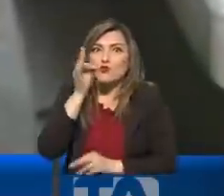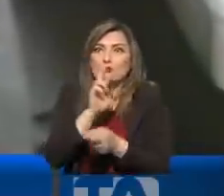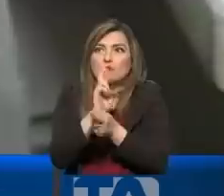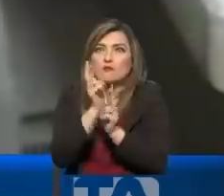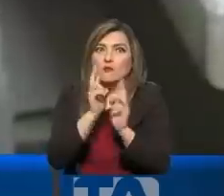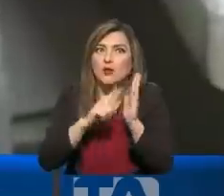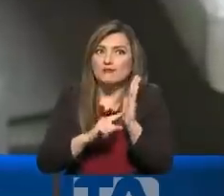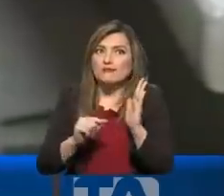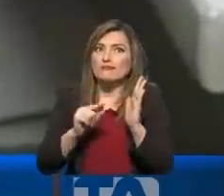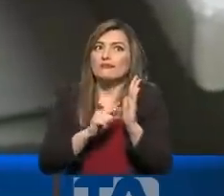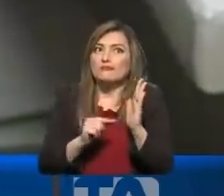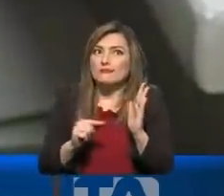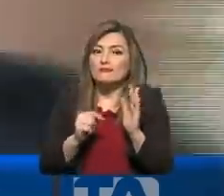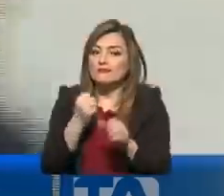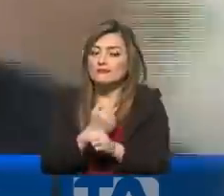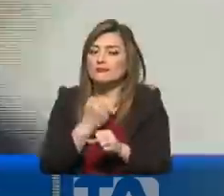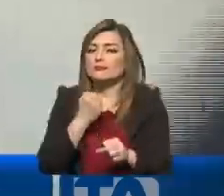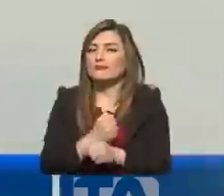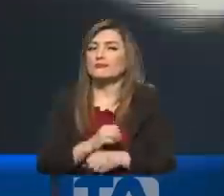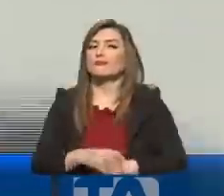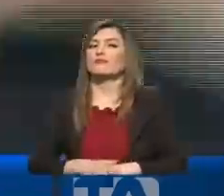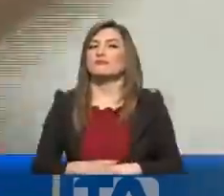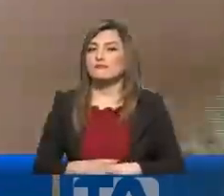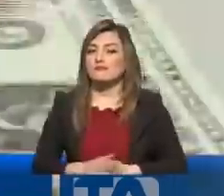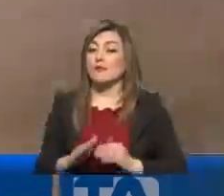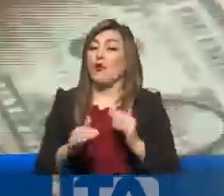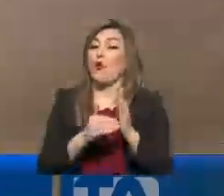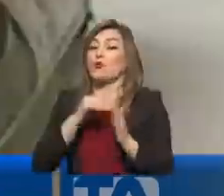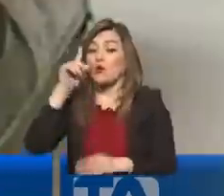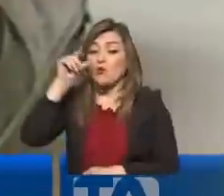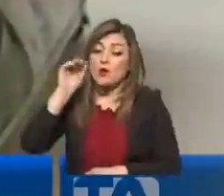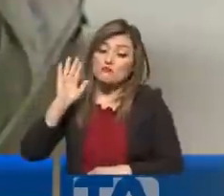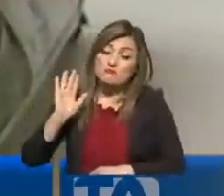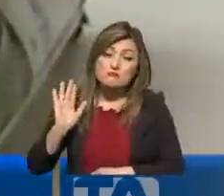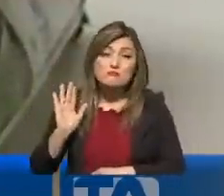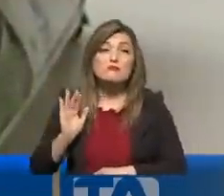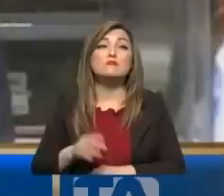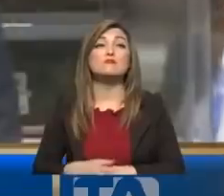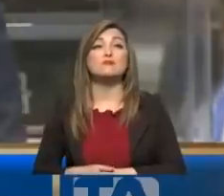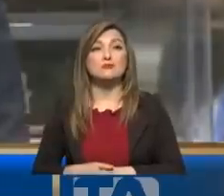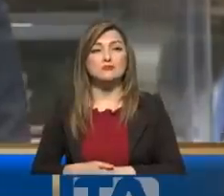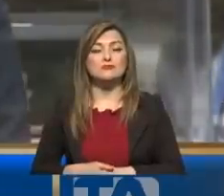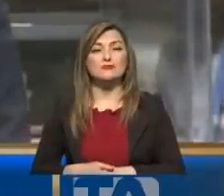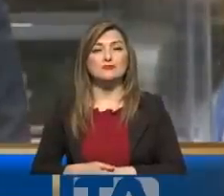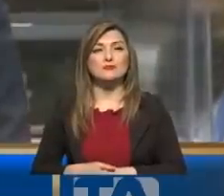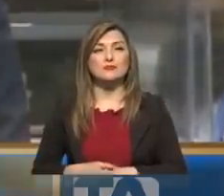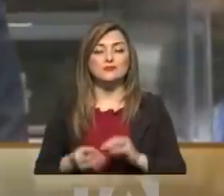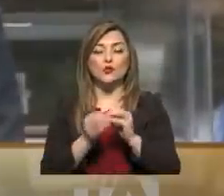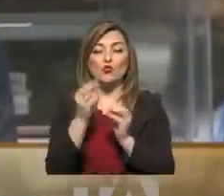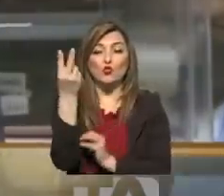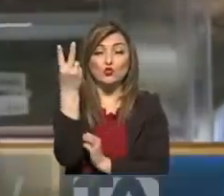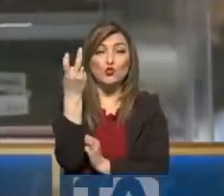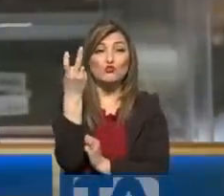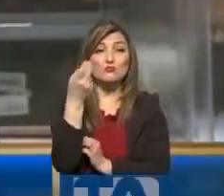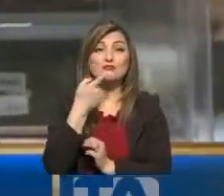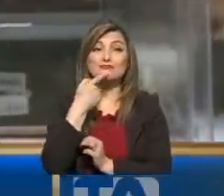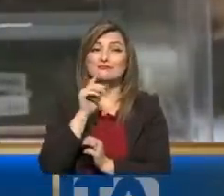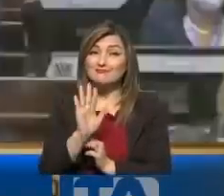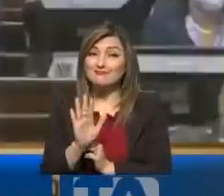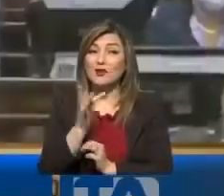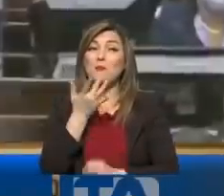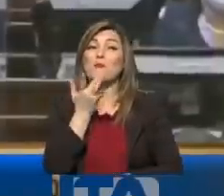reforma tributaria y laboral la podrán poner si es necesario, en cualquier escenario. Desde la izquierda democrática también marcan